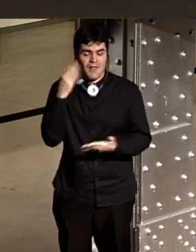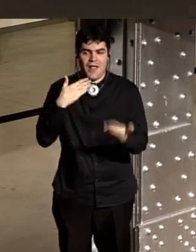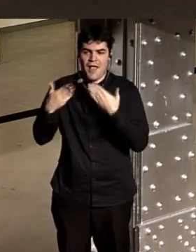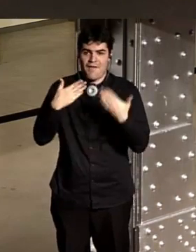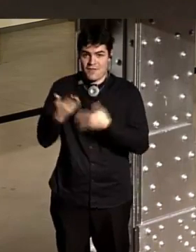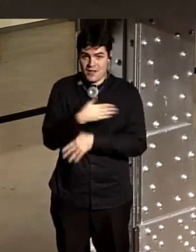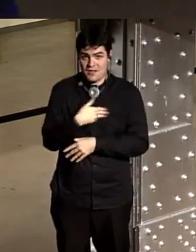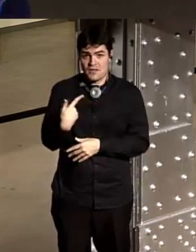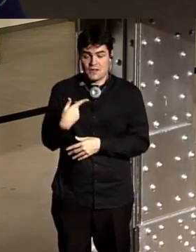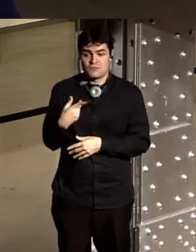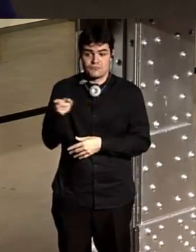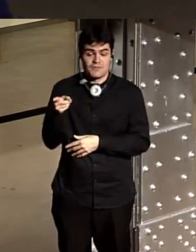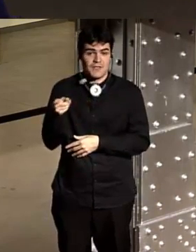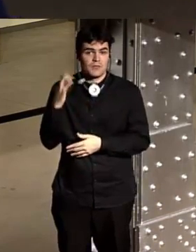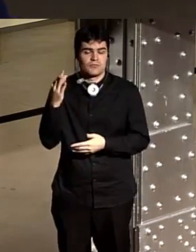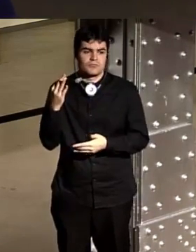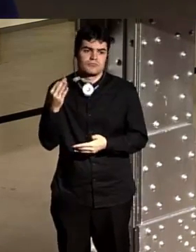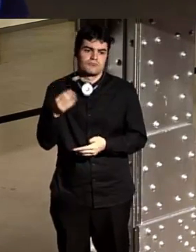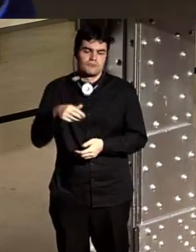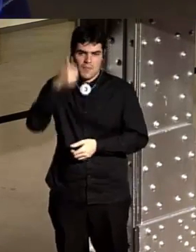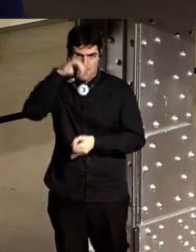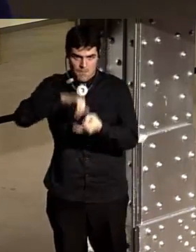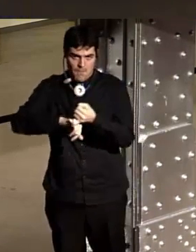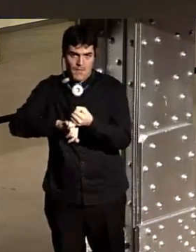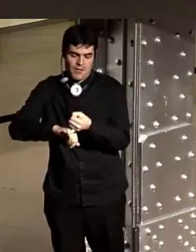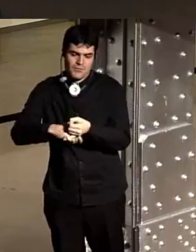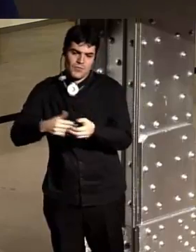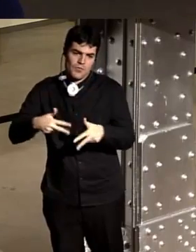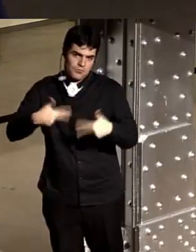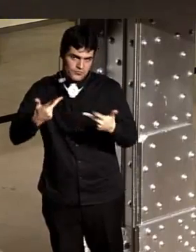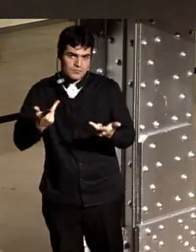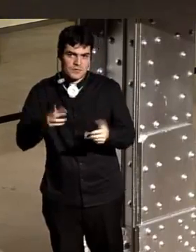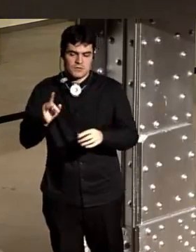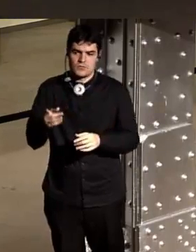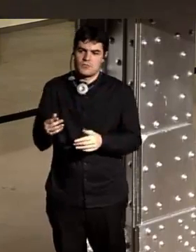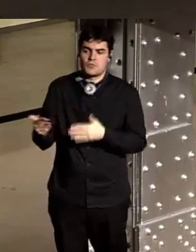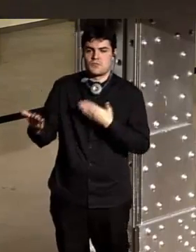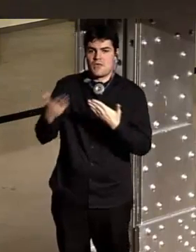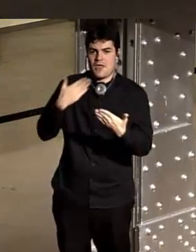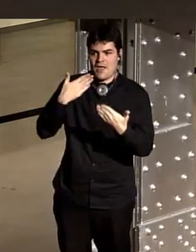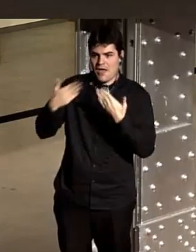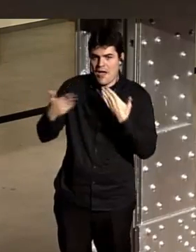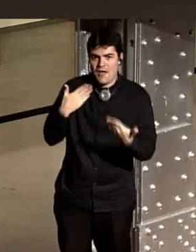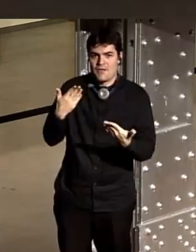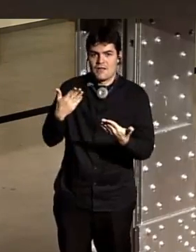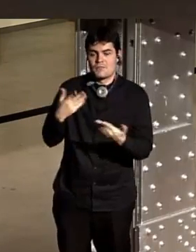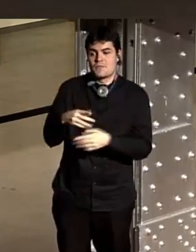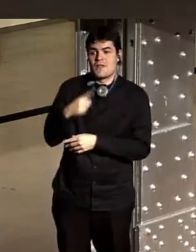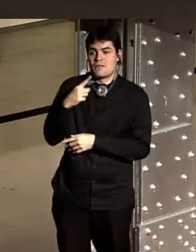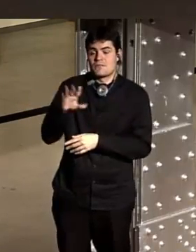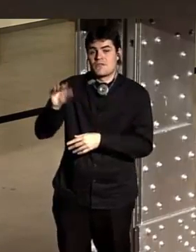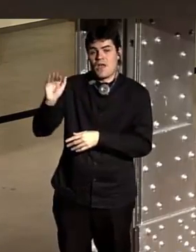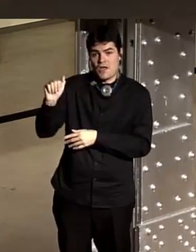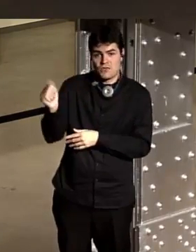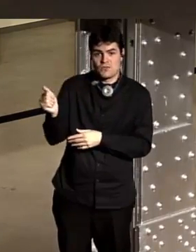permiso a su marido y viene a casa. Están solos, y después de hablar, sincronizar los relojes, él al despedirse le da un beso en la